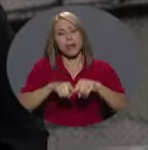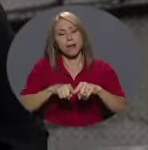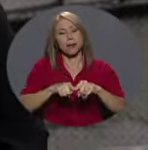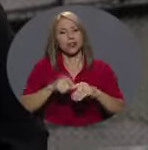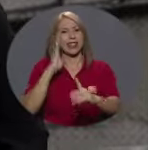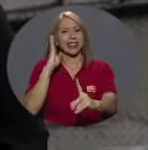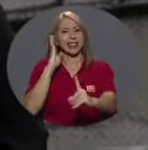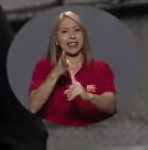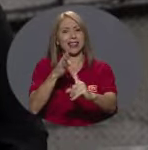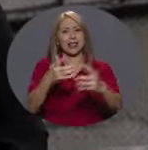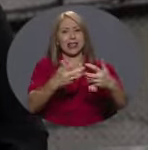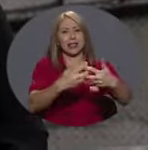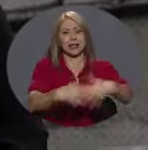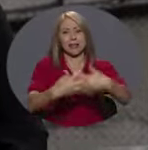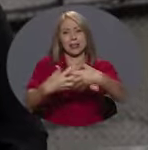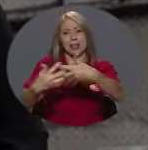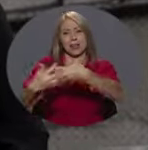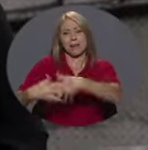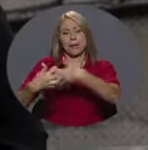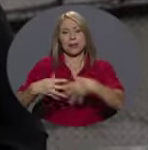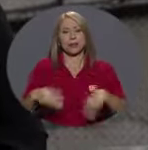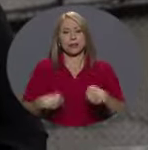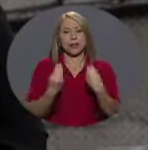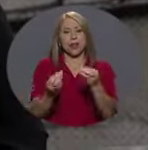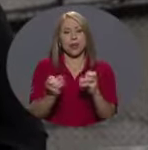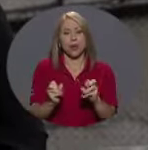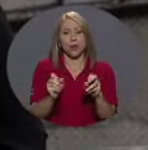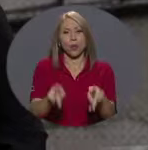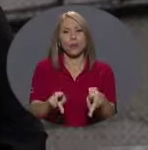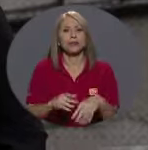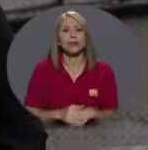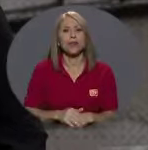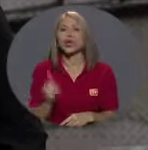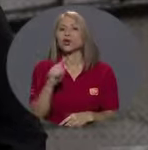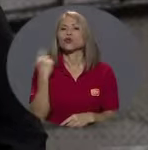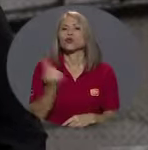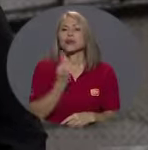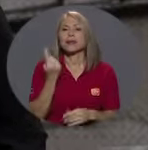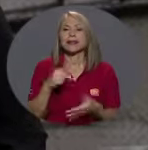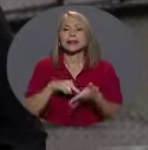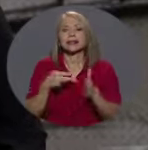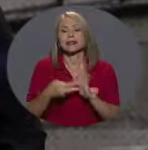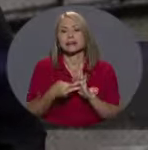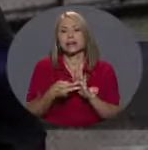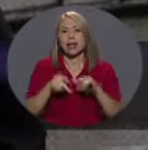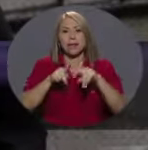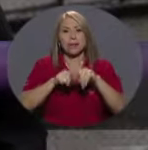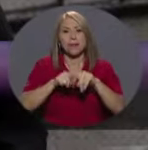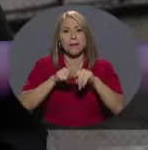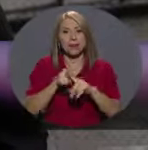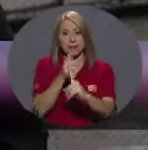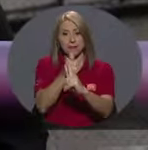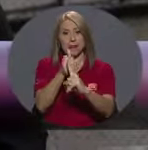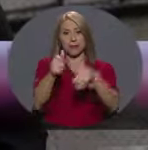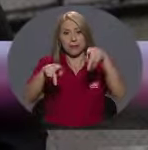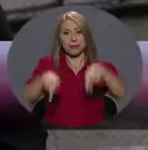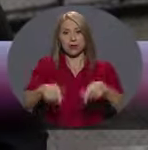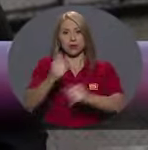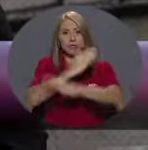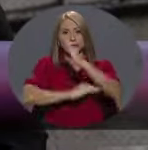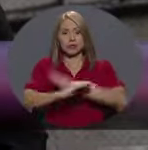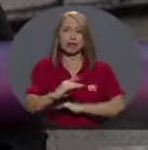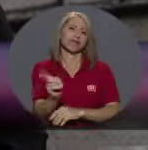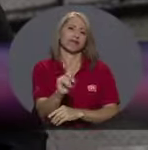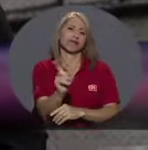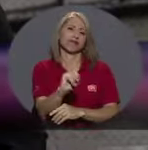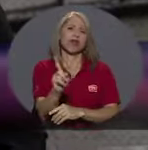directamente de las empresas que puedan brindar oportunidades, ¿verdad? Entonces no es solo un asunto que dependa de la persona con